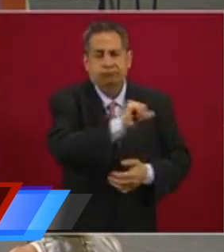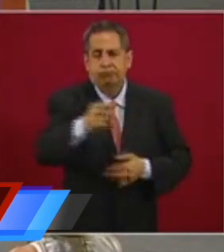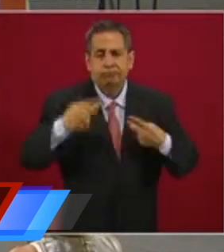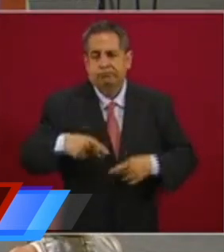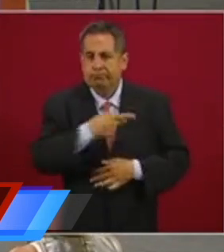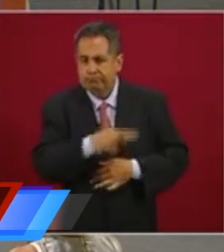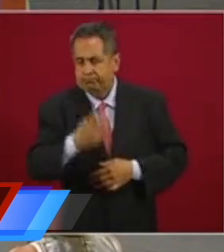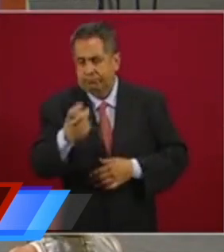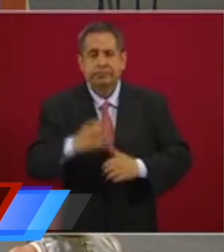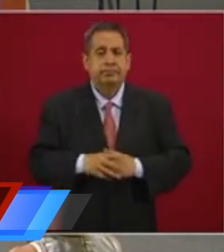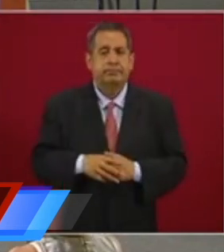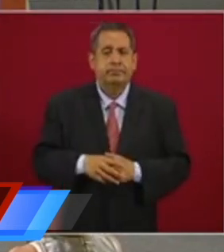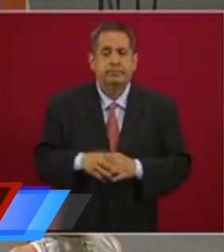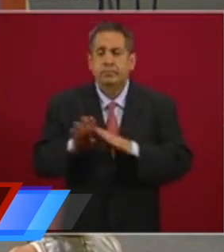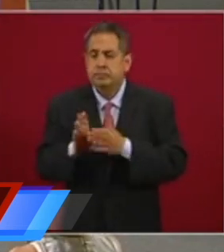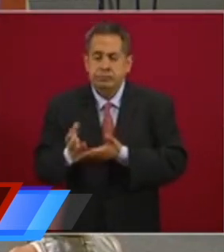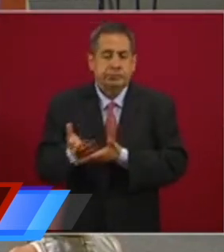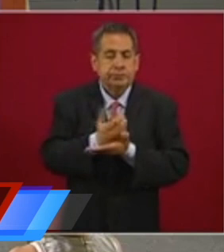2.089.5 millones de pesos en